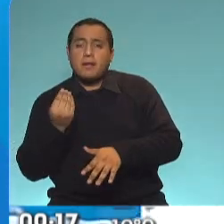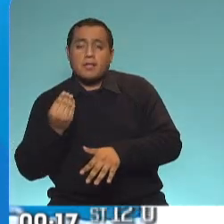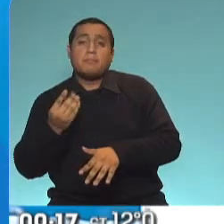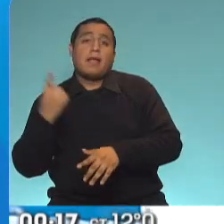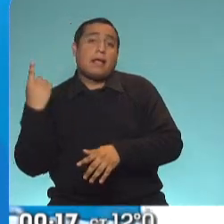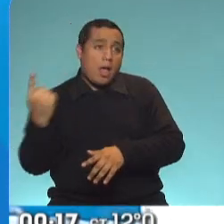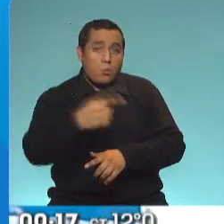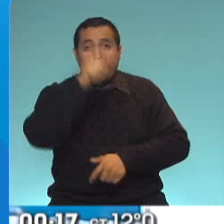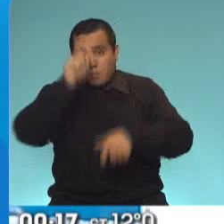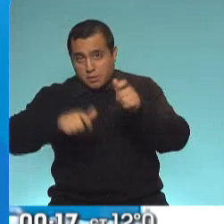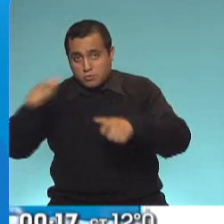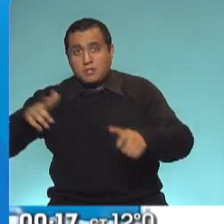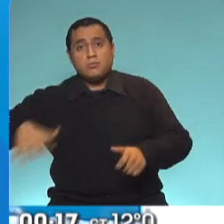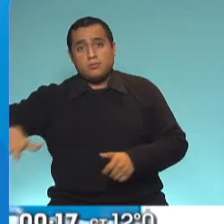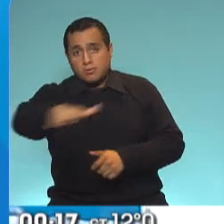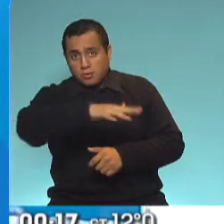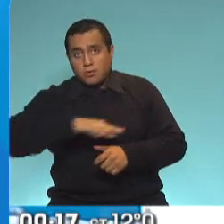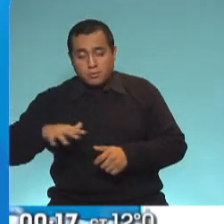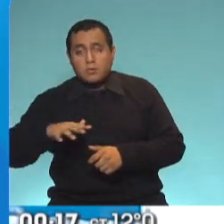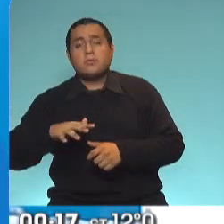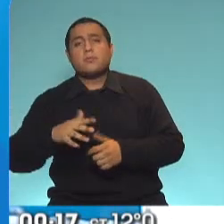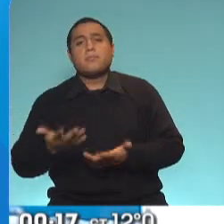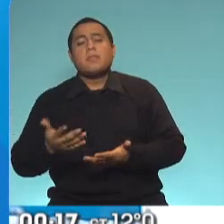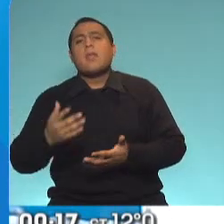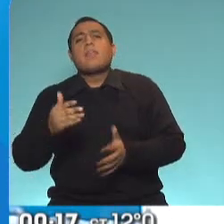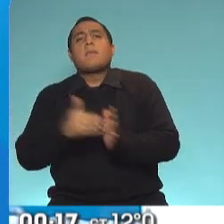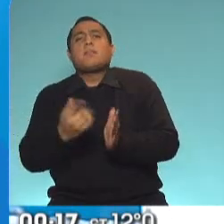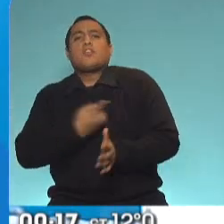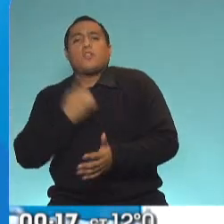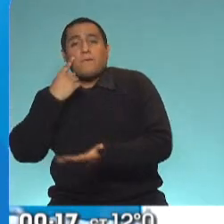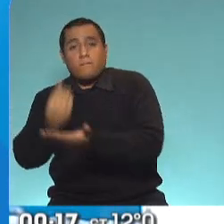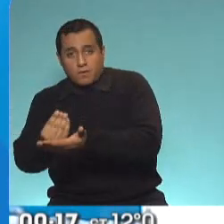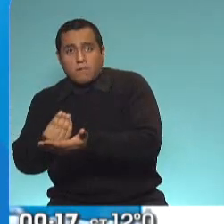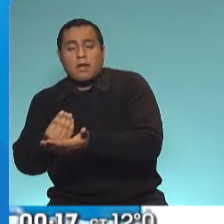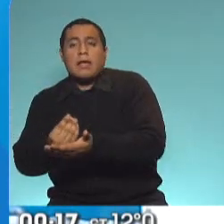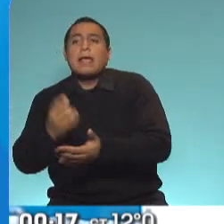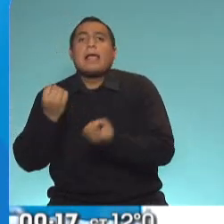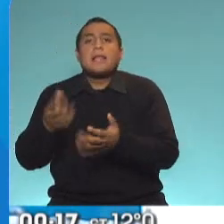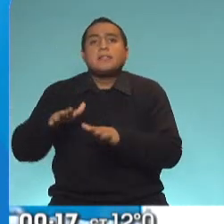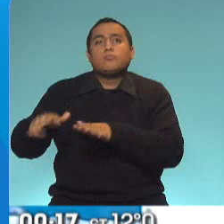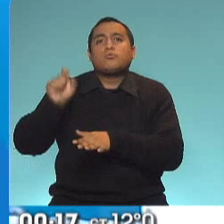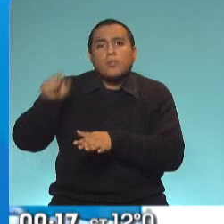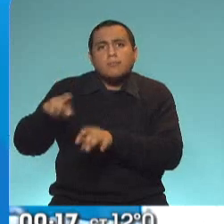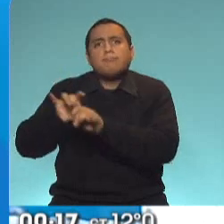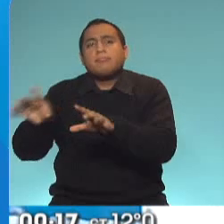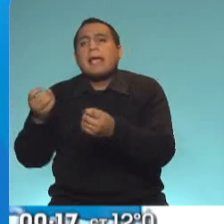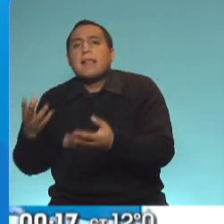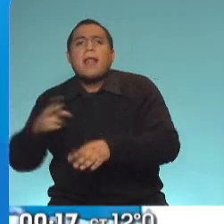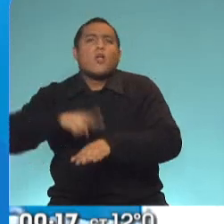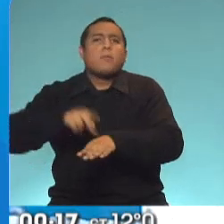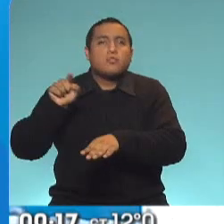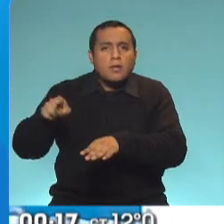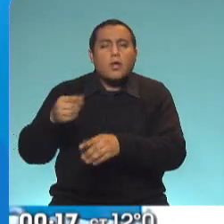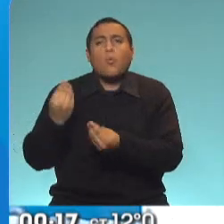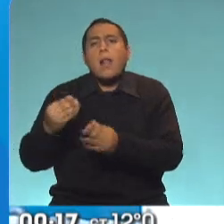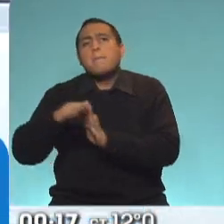los ciudadanos y las ciudadanas, en función de donde resida, saber cuál es la situación epidemiológica, cuáles son las recomendaciones y cuáles son las